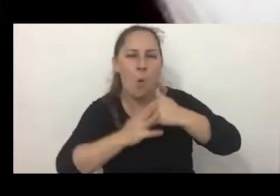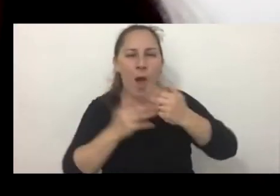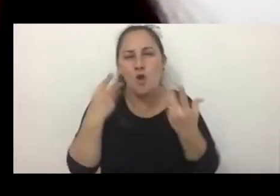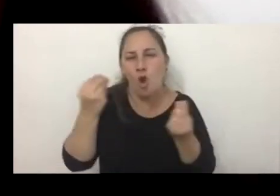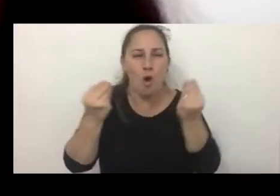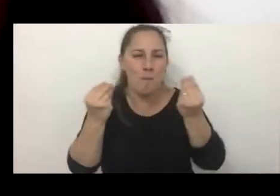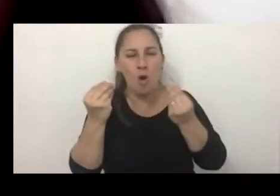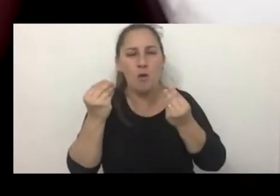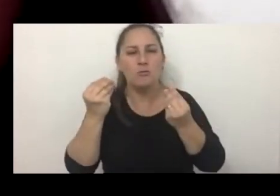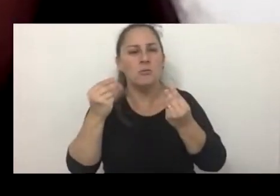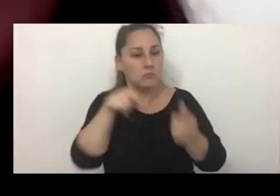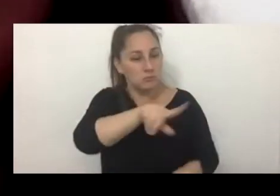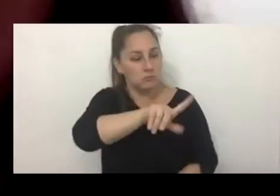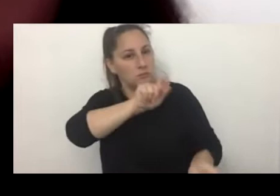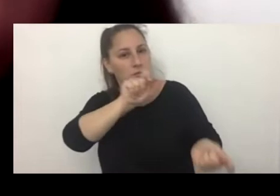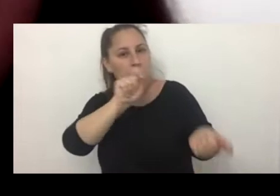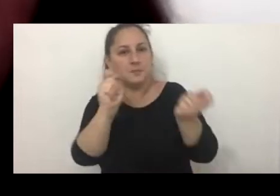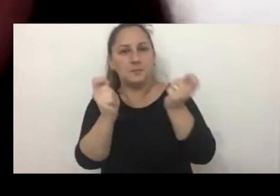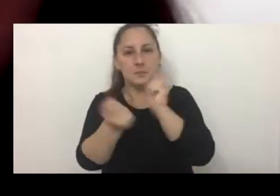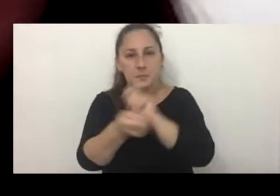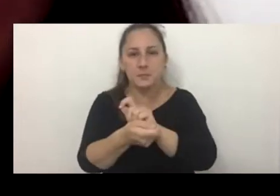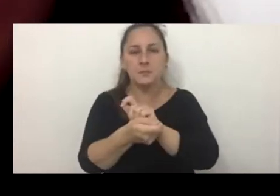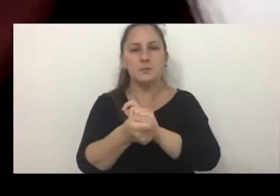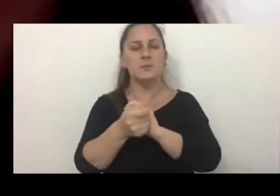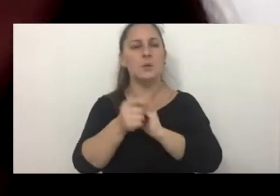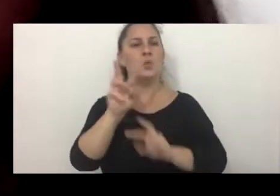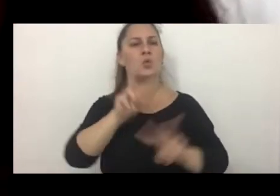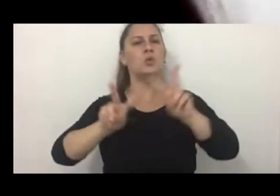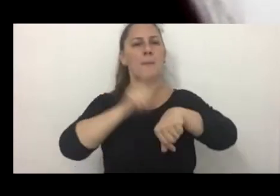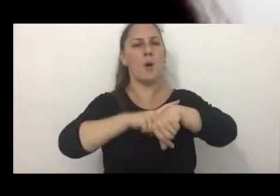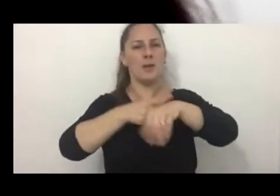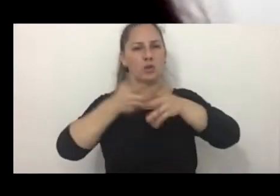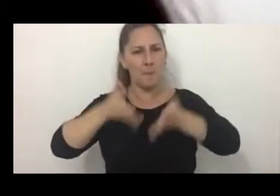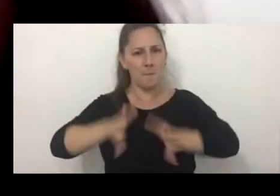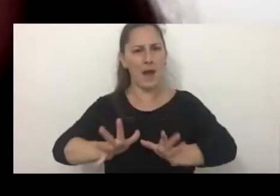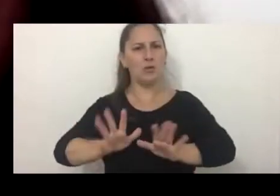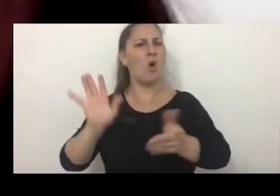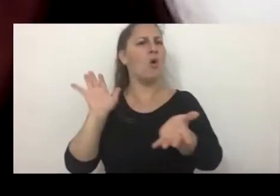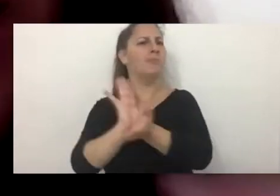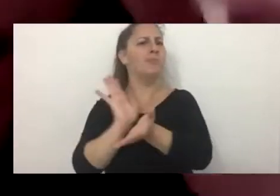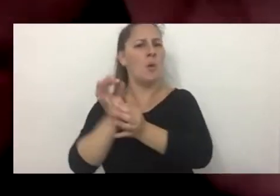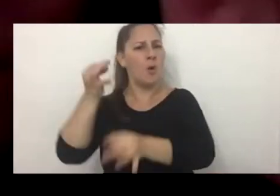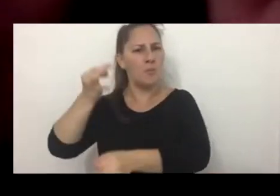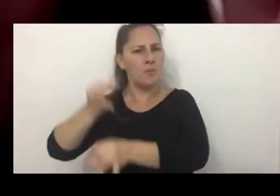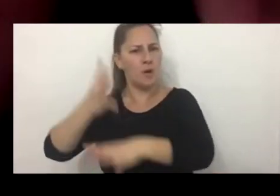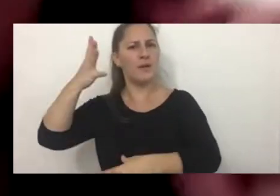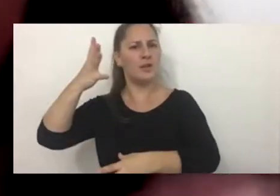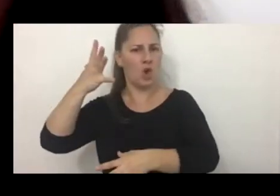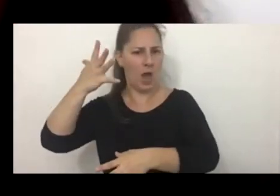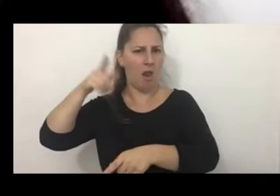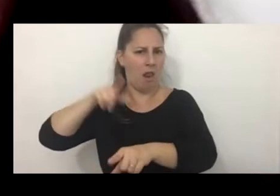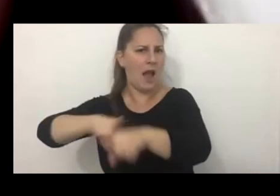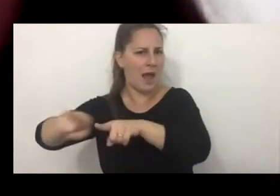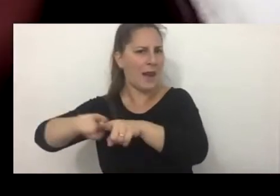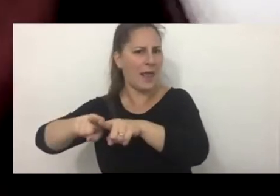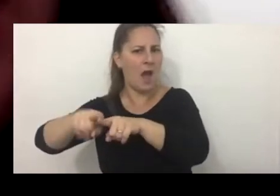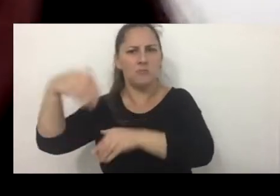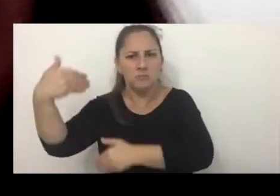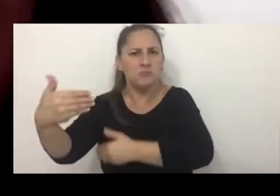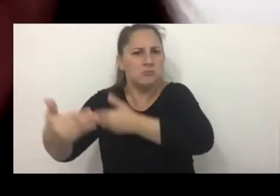años y que hicieron que históricamente esta profesión, que tenía que ver con un aprender más